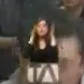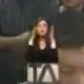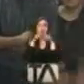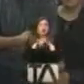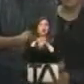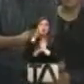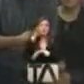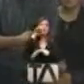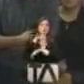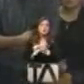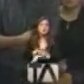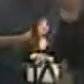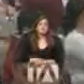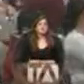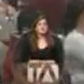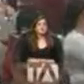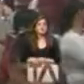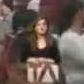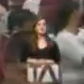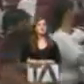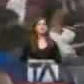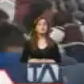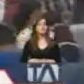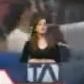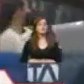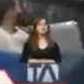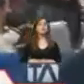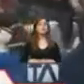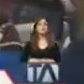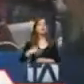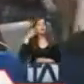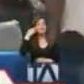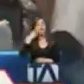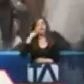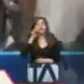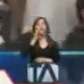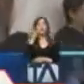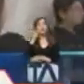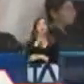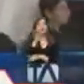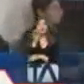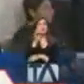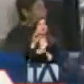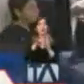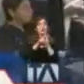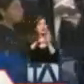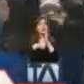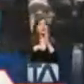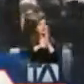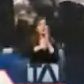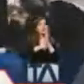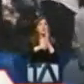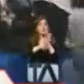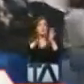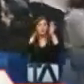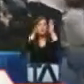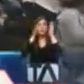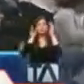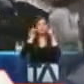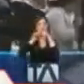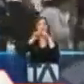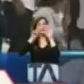hasta las 2 de la tarde. Desde el 22 de enero que el registro civil amplió su horario de atención hasta las 6 de la tarde, más